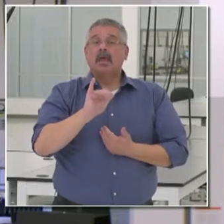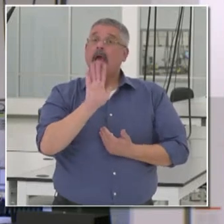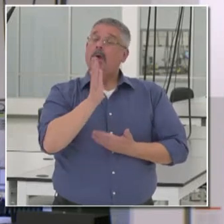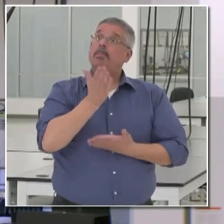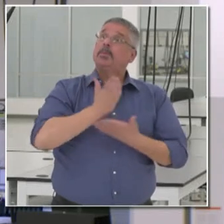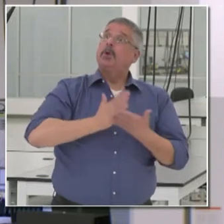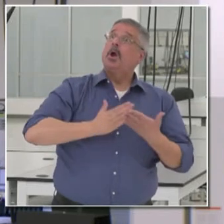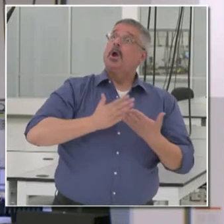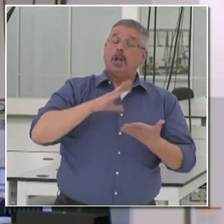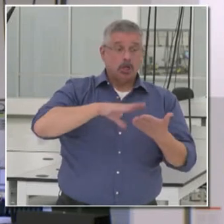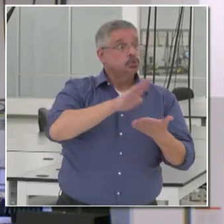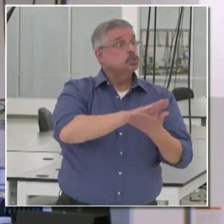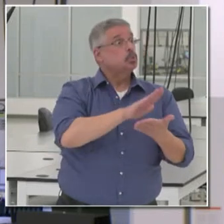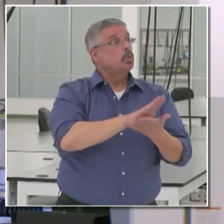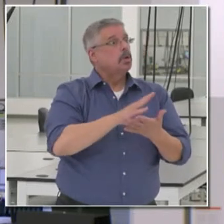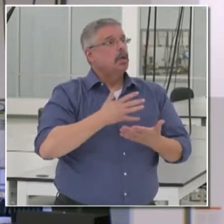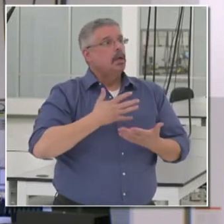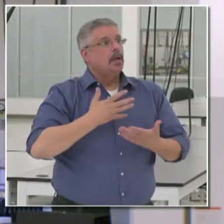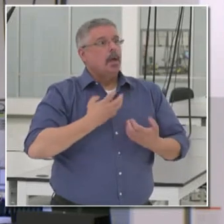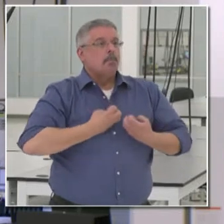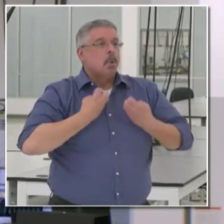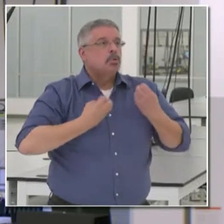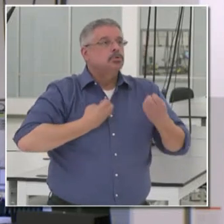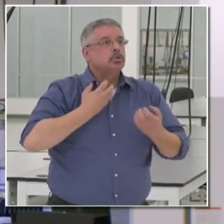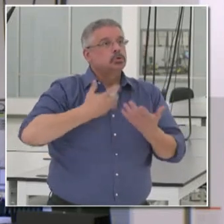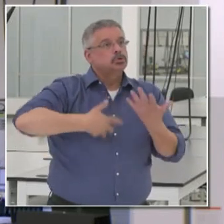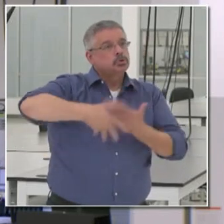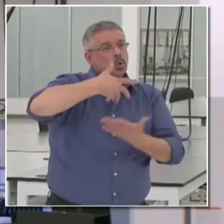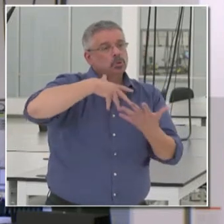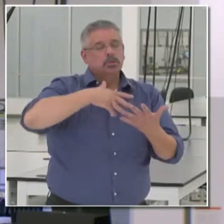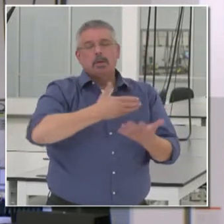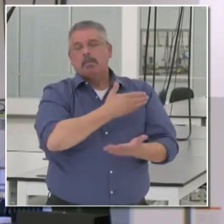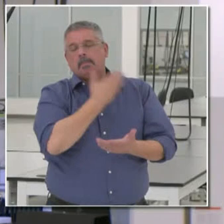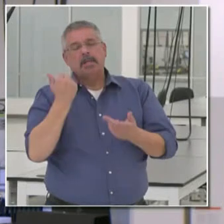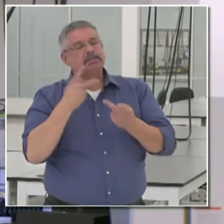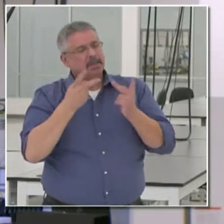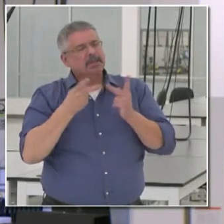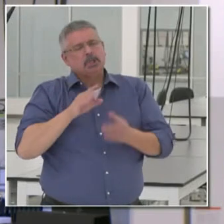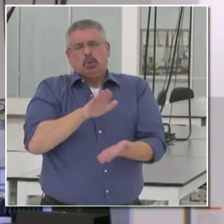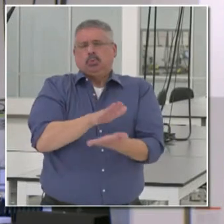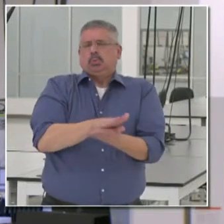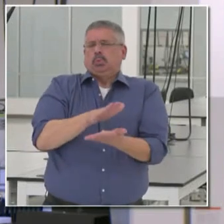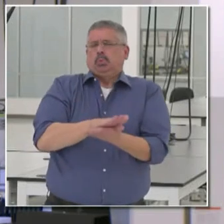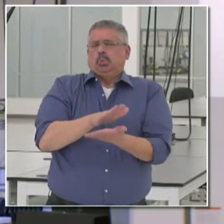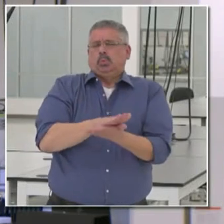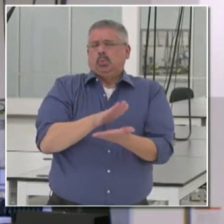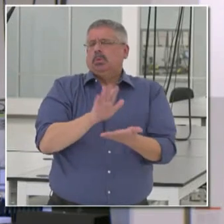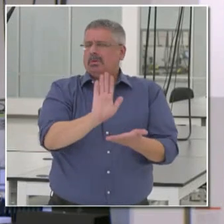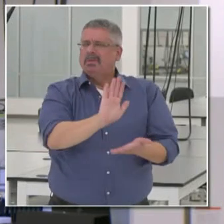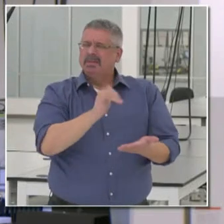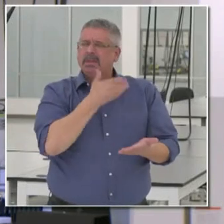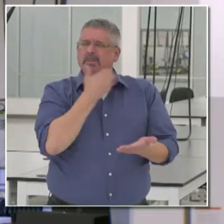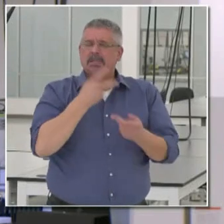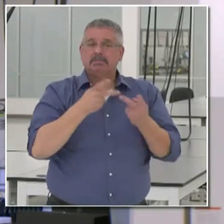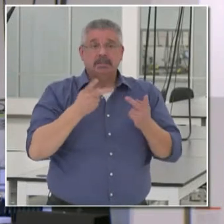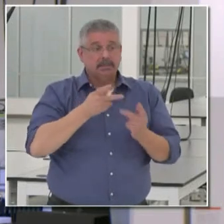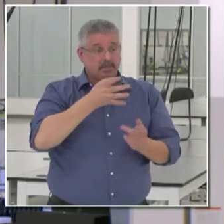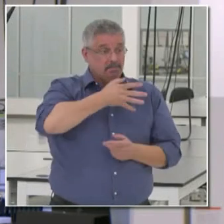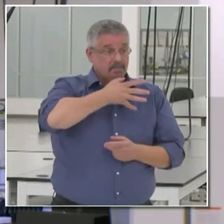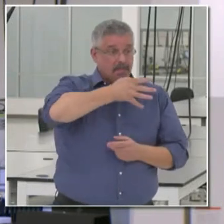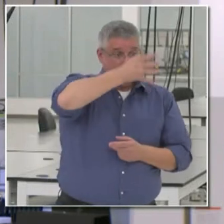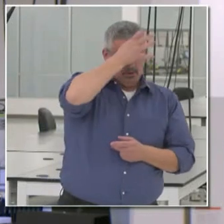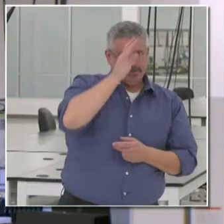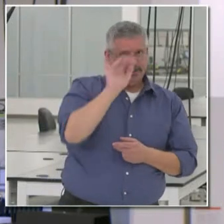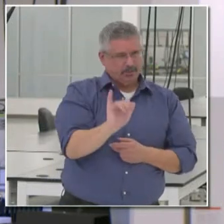en el crecimiento emocional que ocurre dentro de la clase y que eso es el mejor lugar para nuestros hijos el mejor lugar